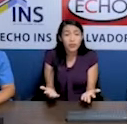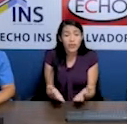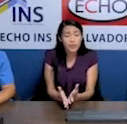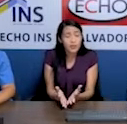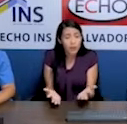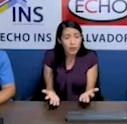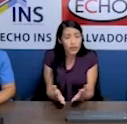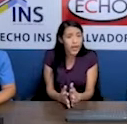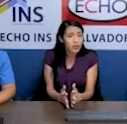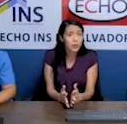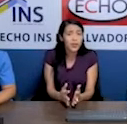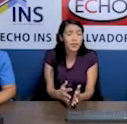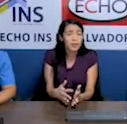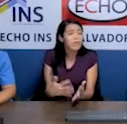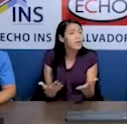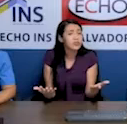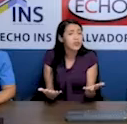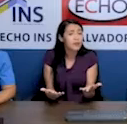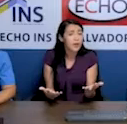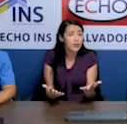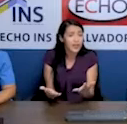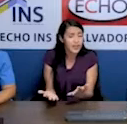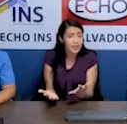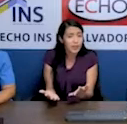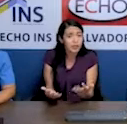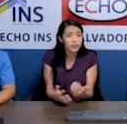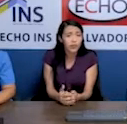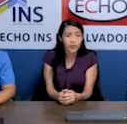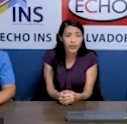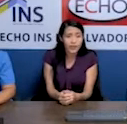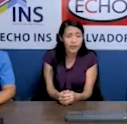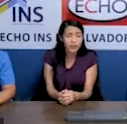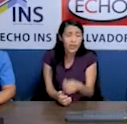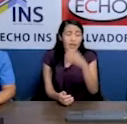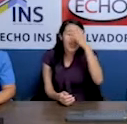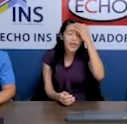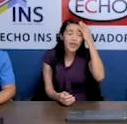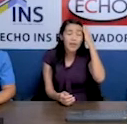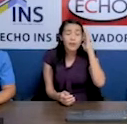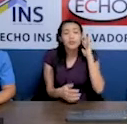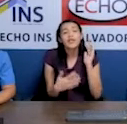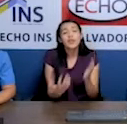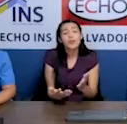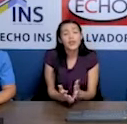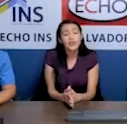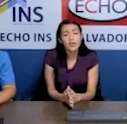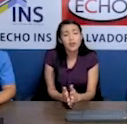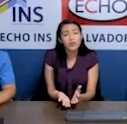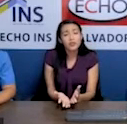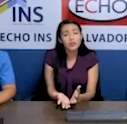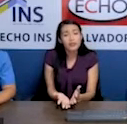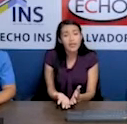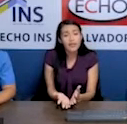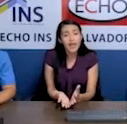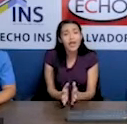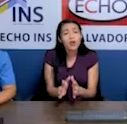infecciones, patología cerebrovascular, como por ejemplo eventos cerebrovasculares isquémicos o hemorrágicos, personas que puedan tener